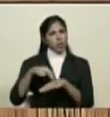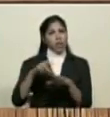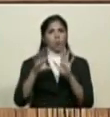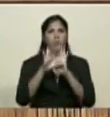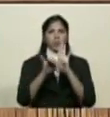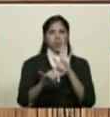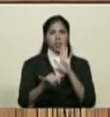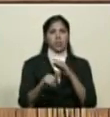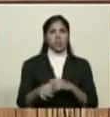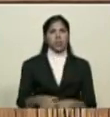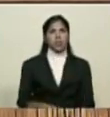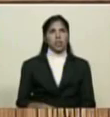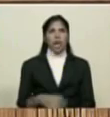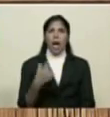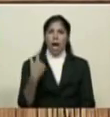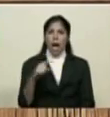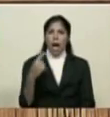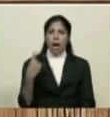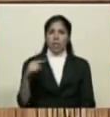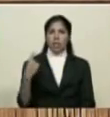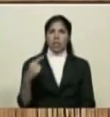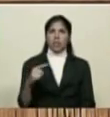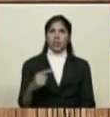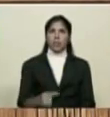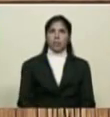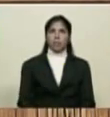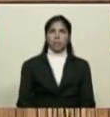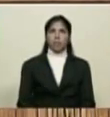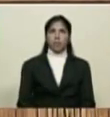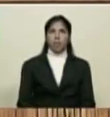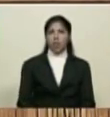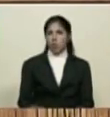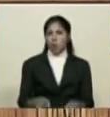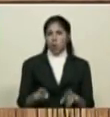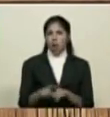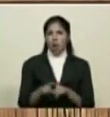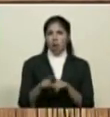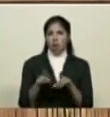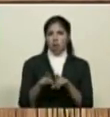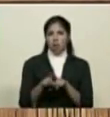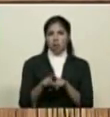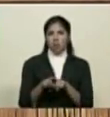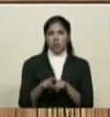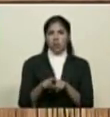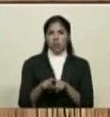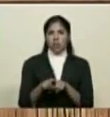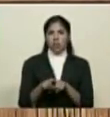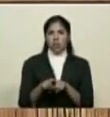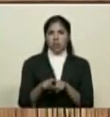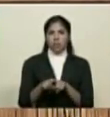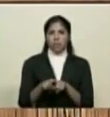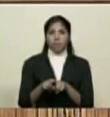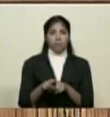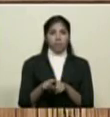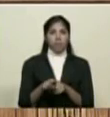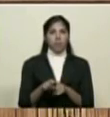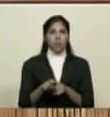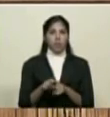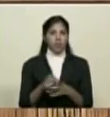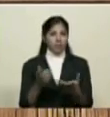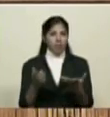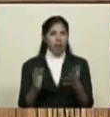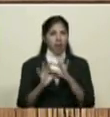Constituyente está expresada la geografía, la territorialidad, el gentilicio de